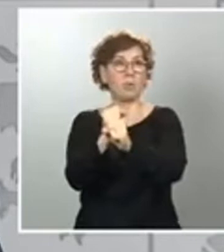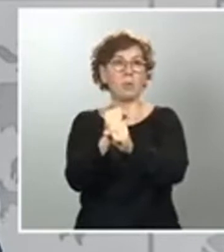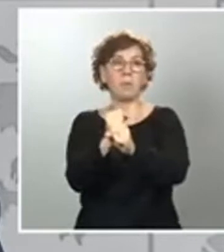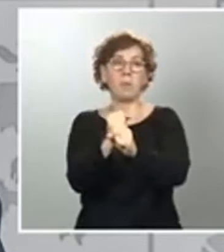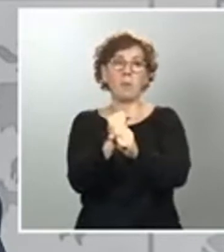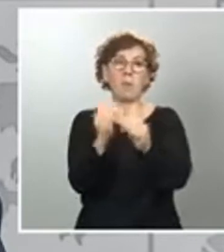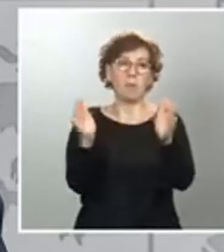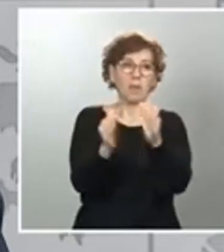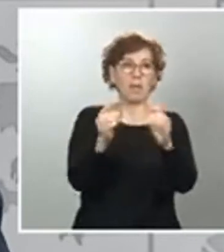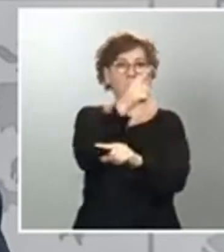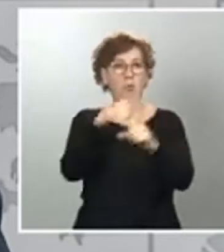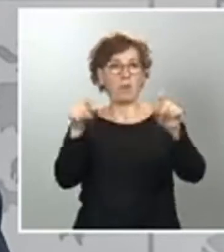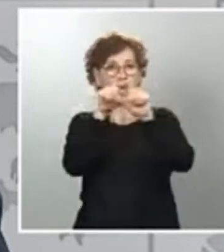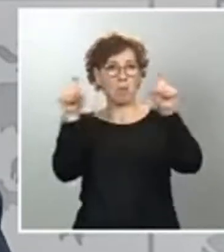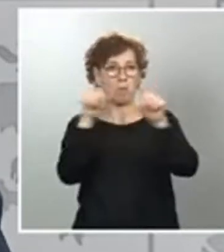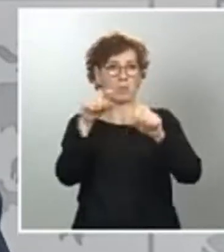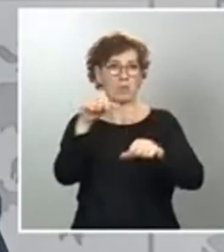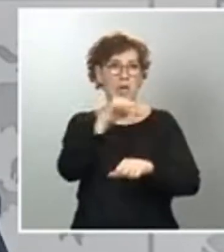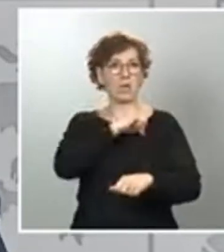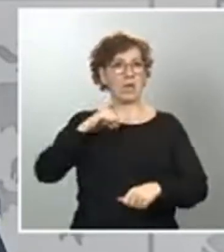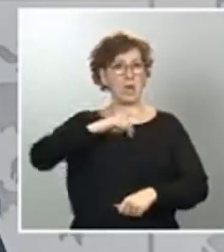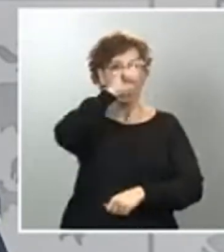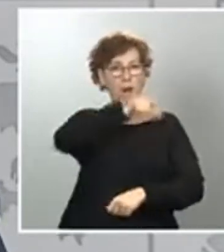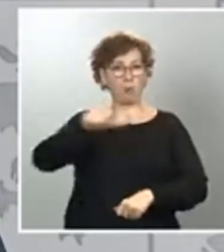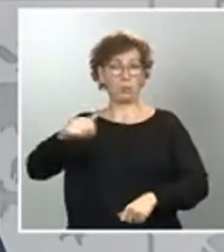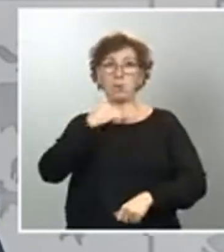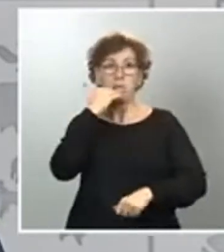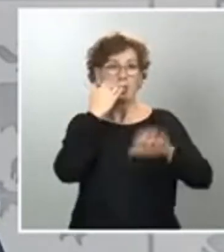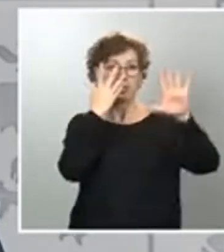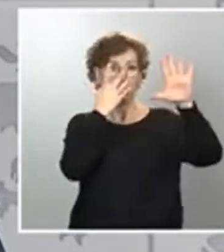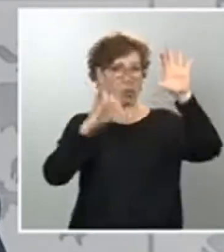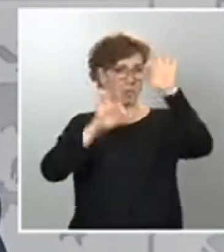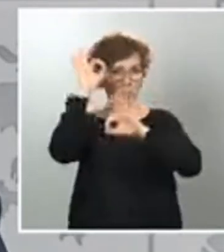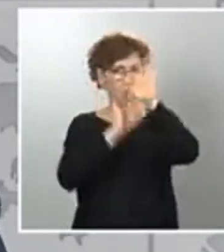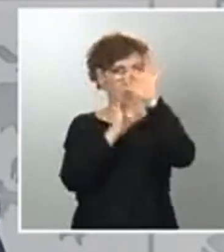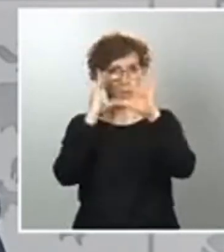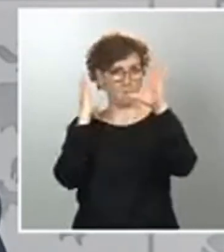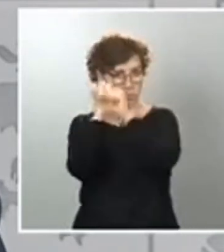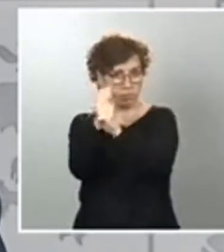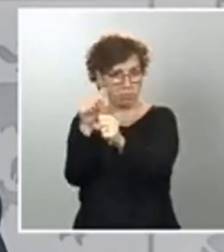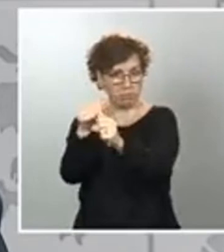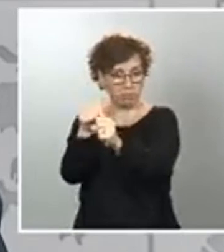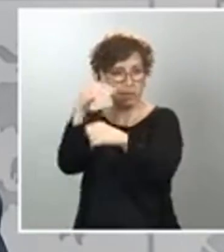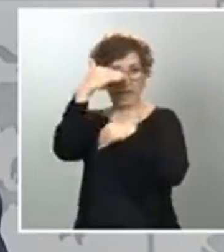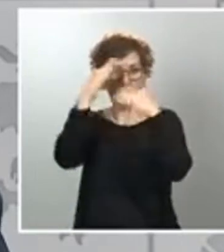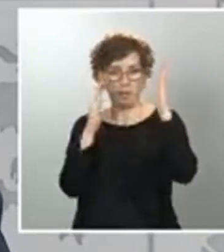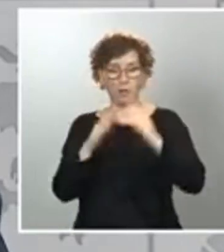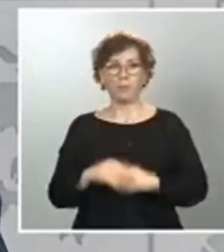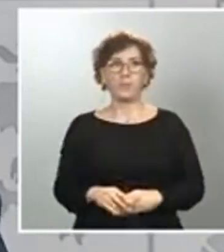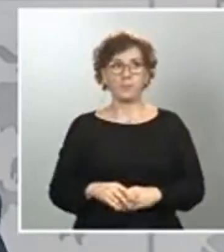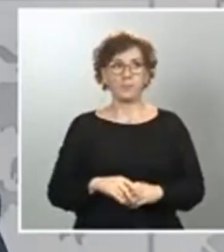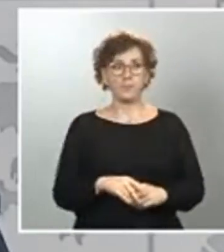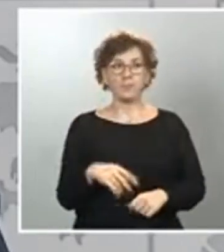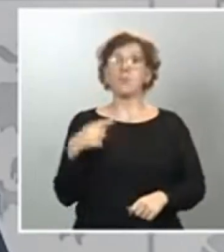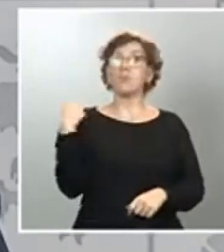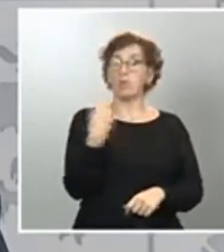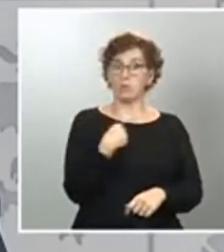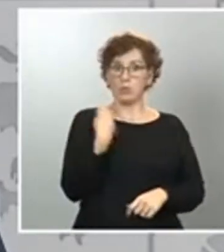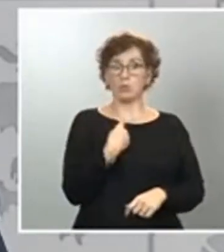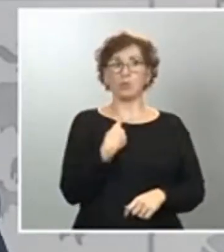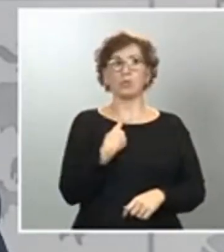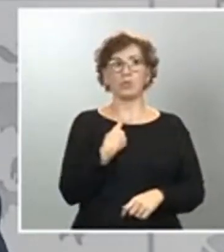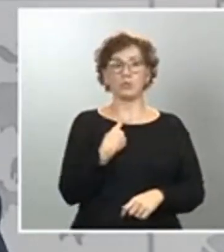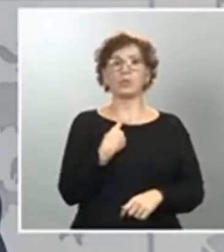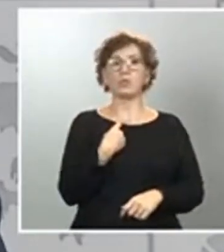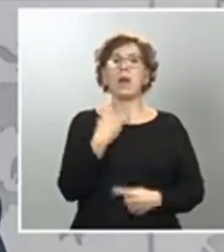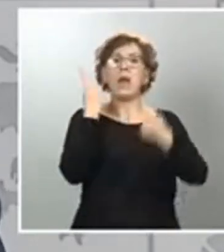en autónomos. Y decirle que nosotros estamos muy al tanto y estamos recibiendo también quejas por parte de autónomos,